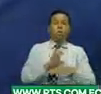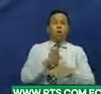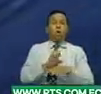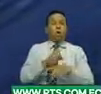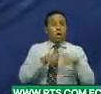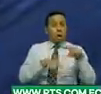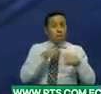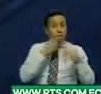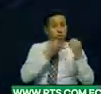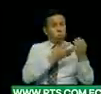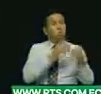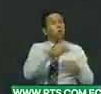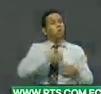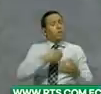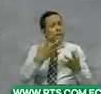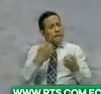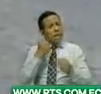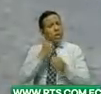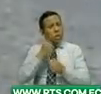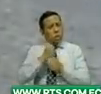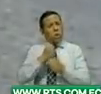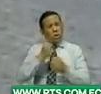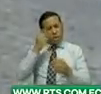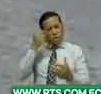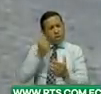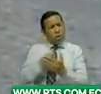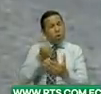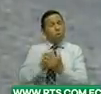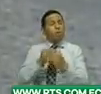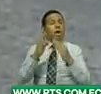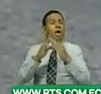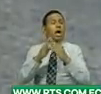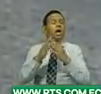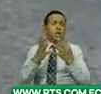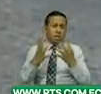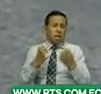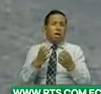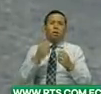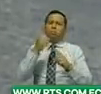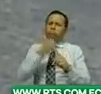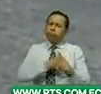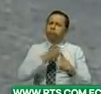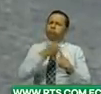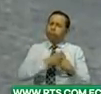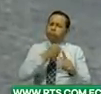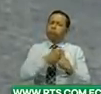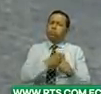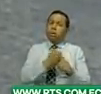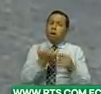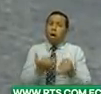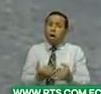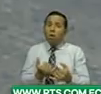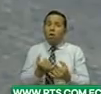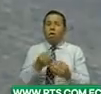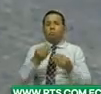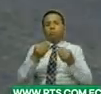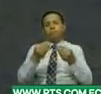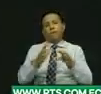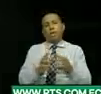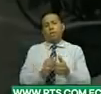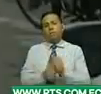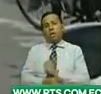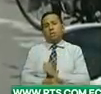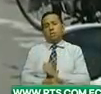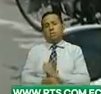ello trabajaba cada día, impulsado por ese deseo de un mañana mejor. Pretensiones que fueron aplastadas por el paso de aquella